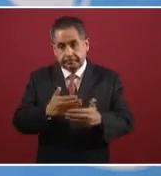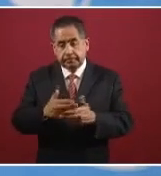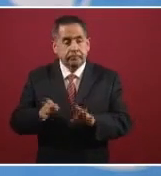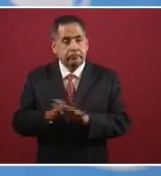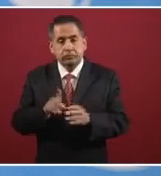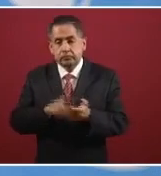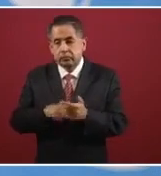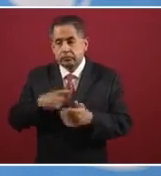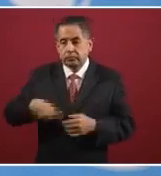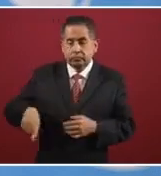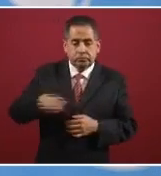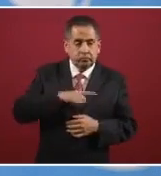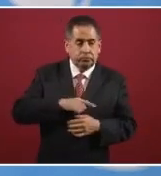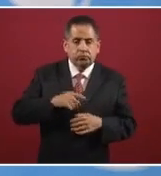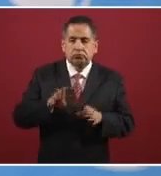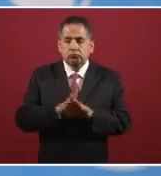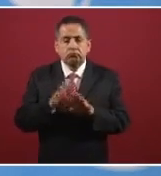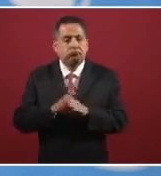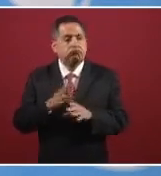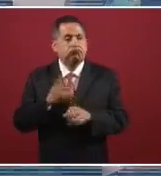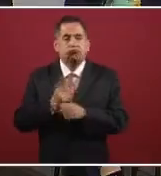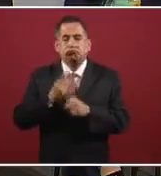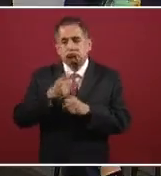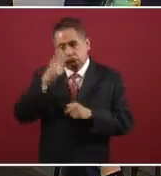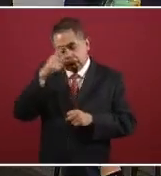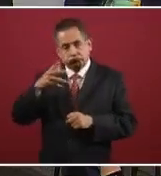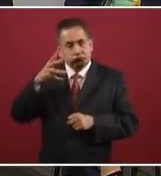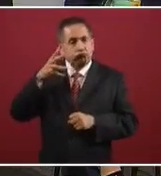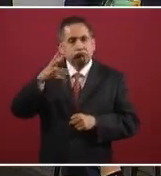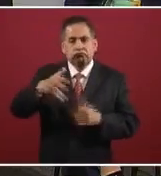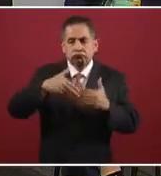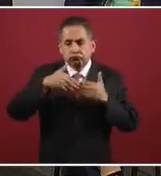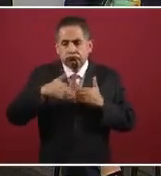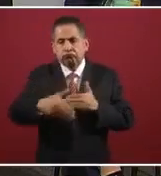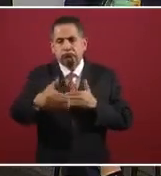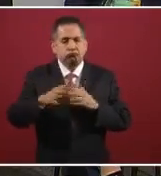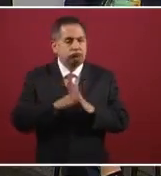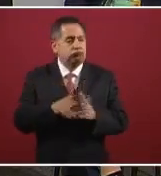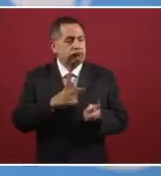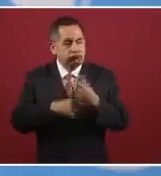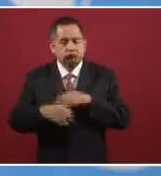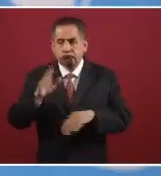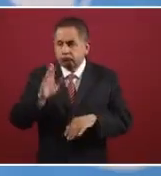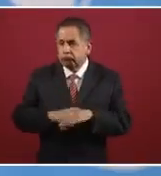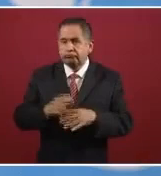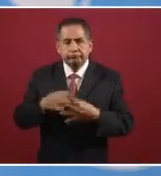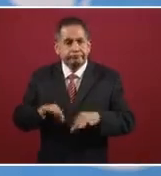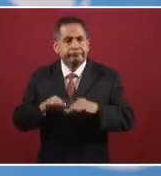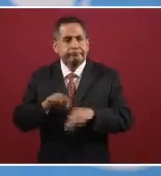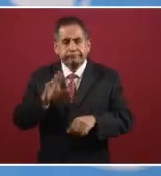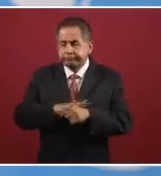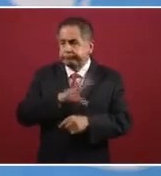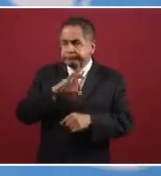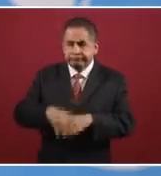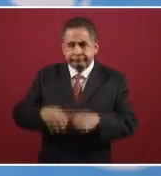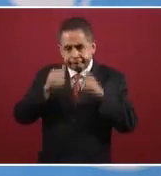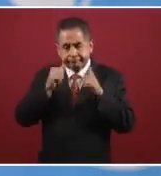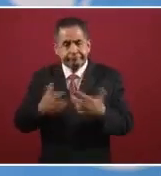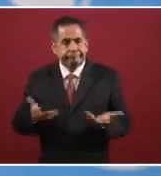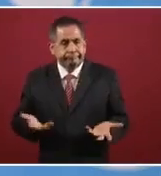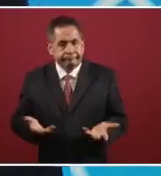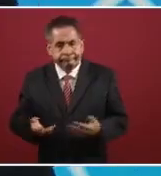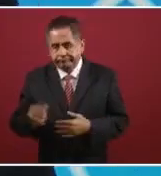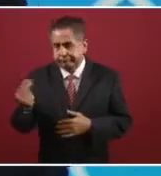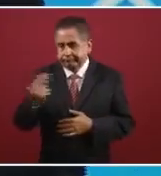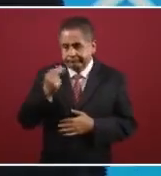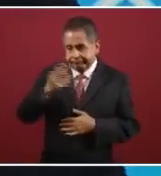la pavimentación de esta carretera de más productividad, más inclusión y más resiliencia, necesitamos